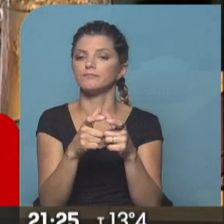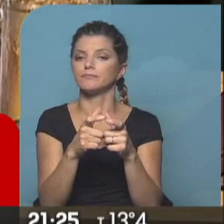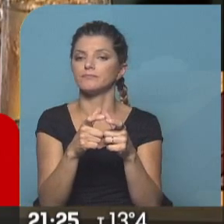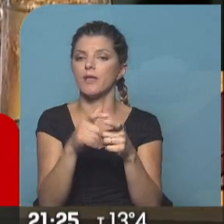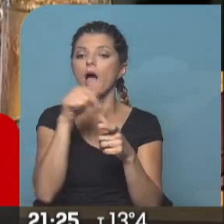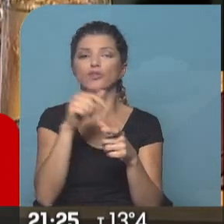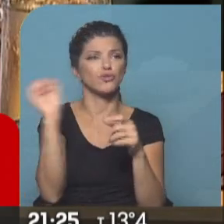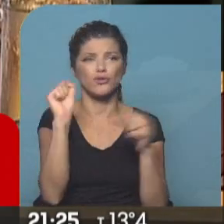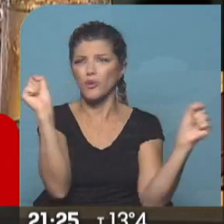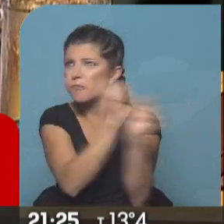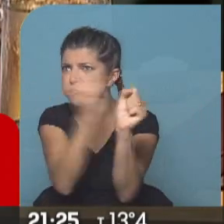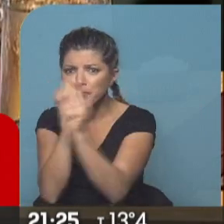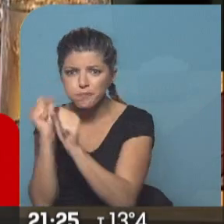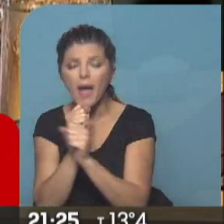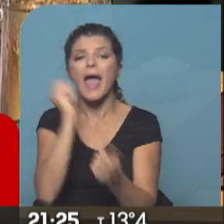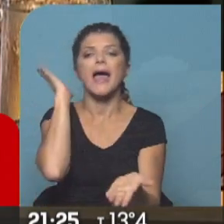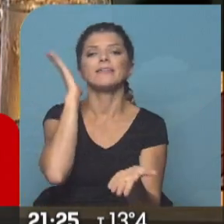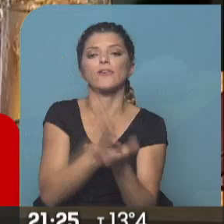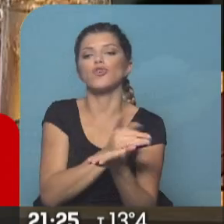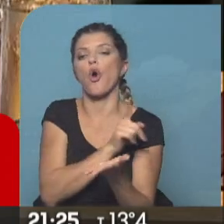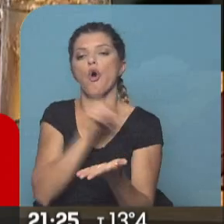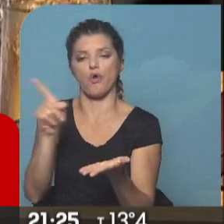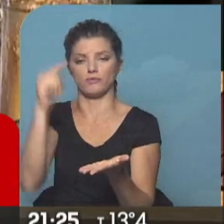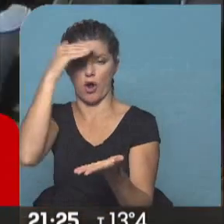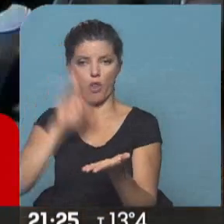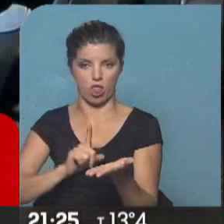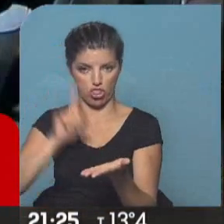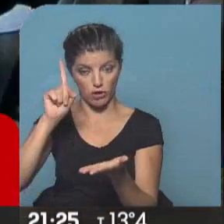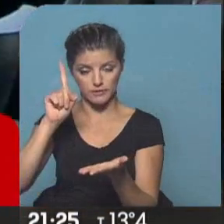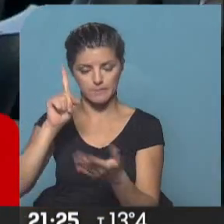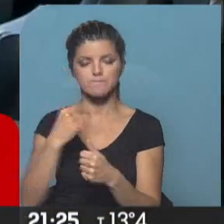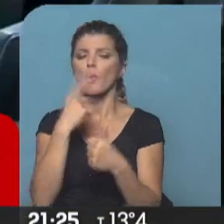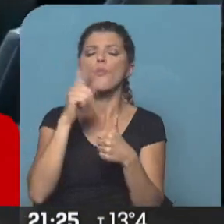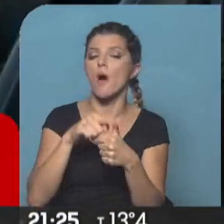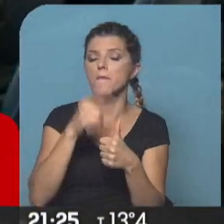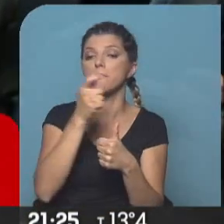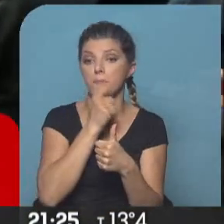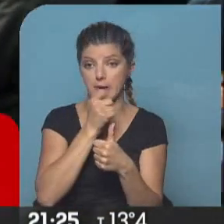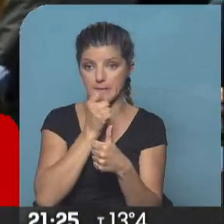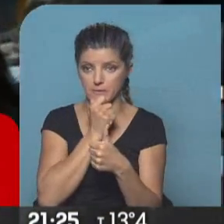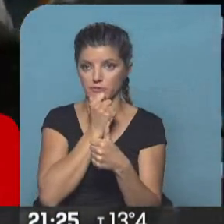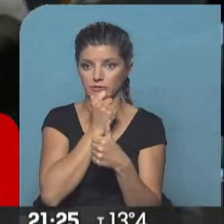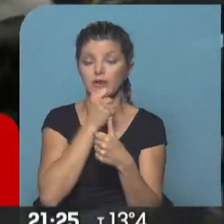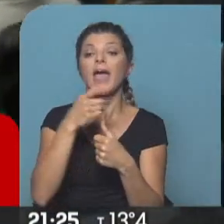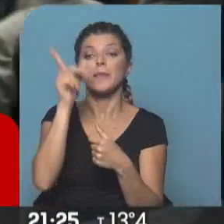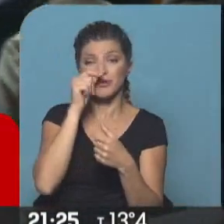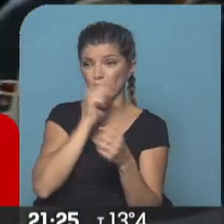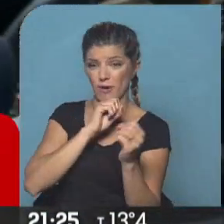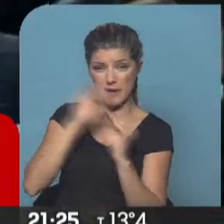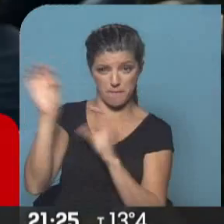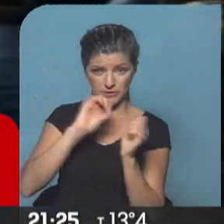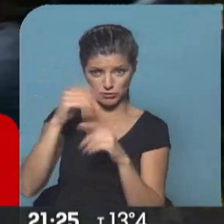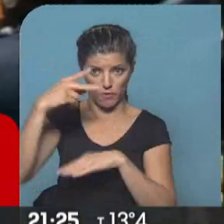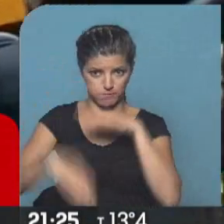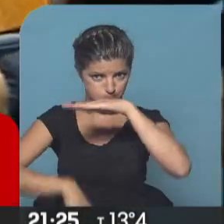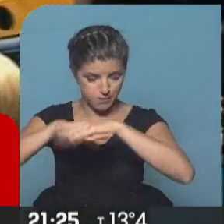por unanimidad un paquete de sanciones contra ese país. Las medidas consisten en la limitación de las importaciones de petróleo, la prohibición